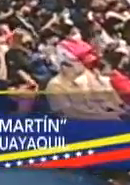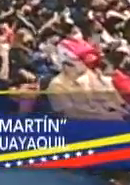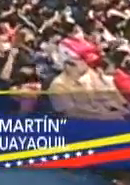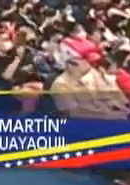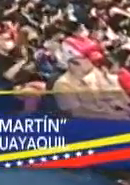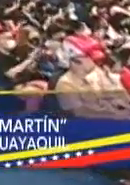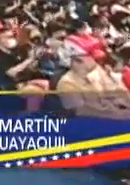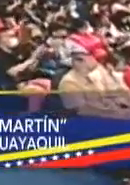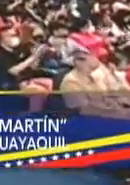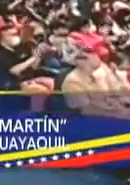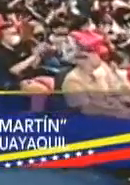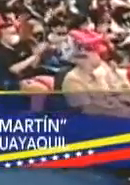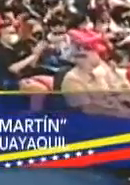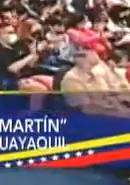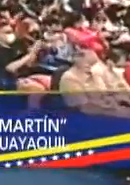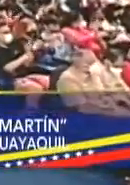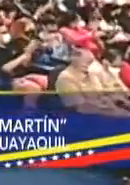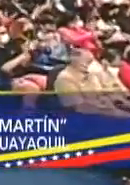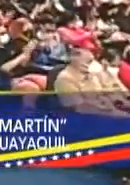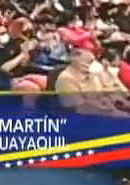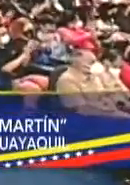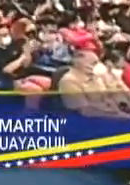Un saludo y un aplauso para ellos.